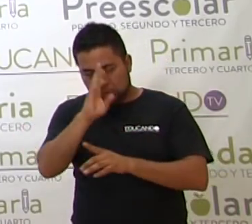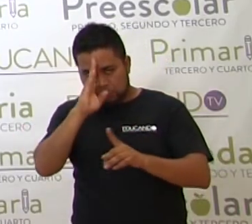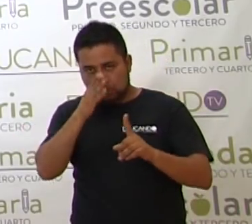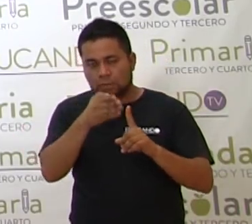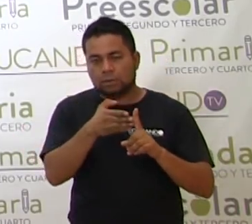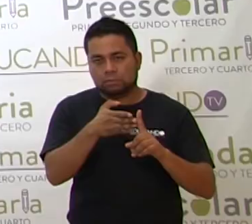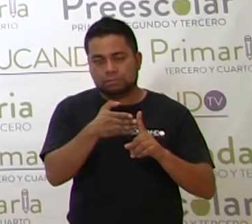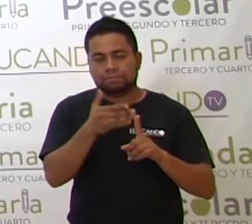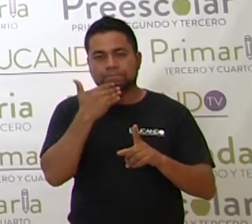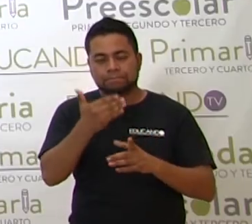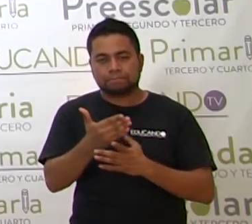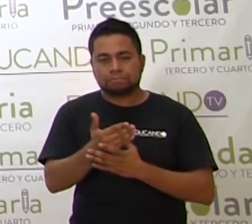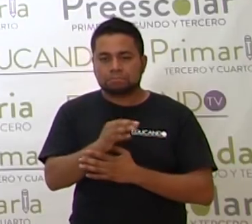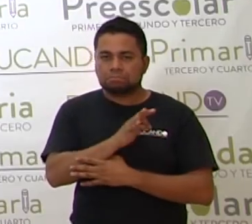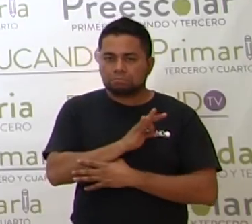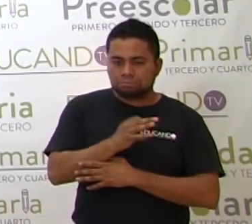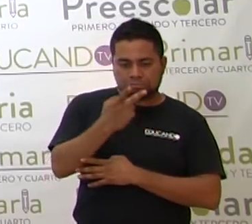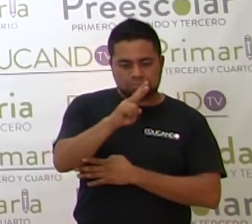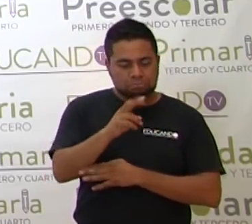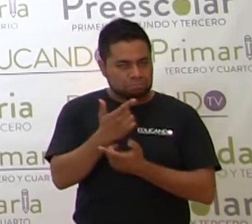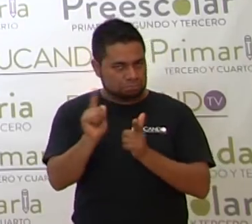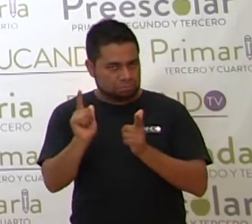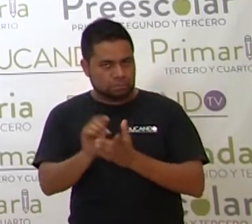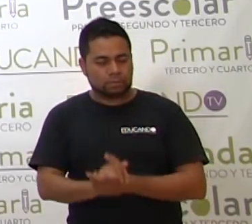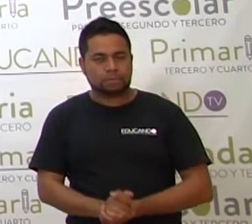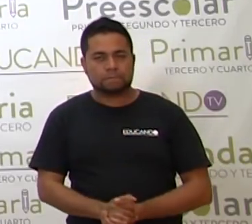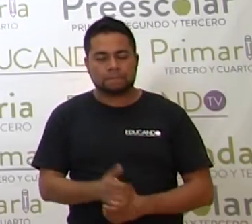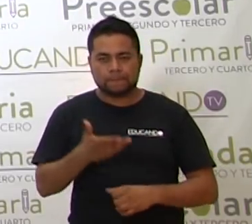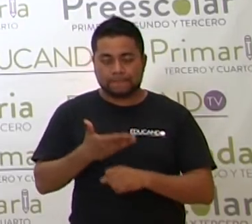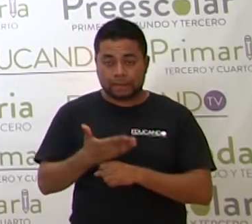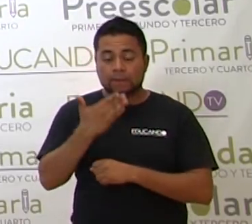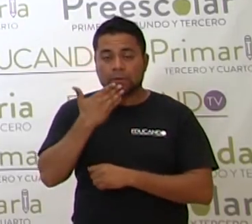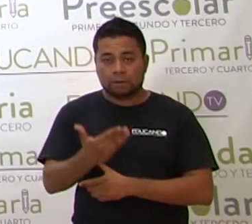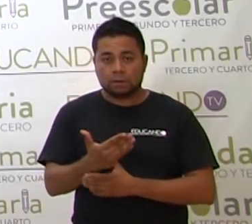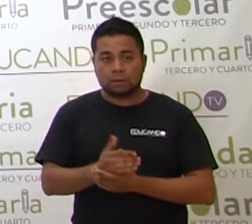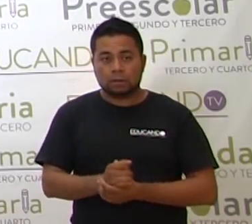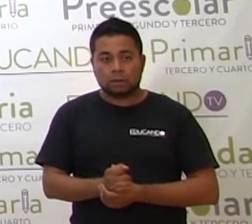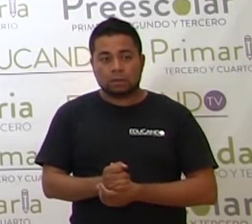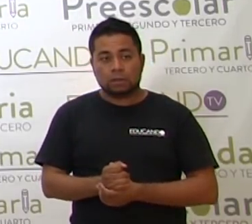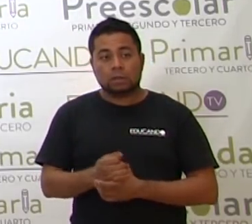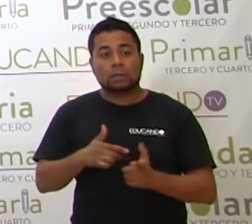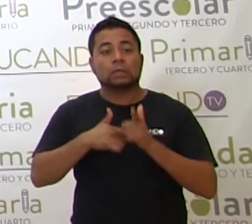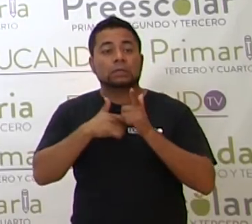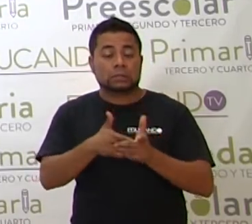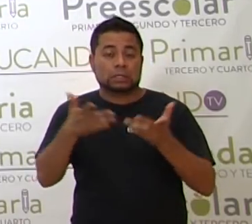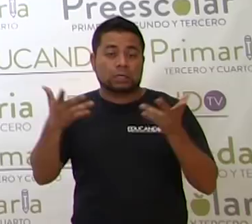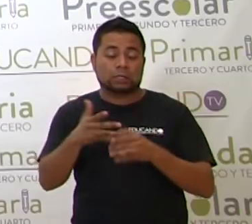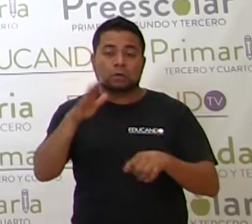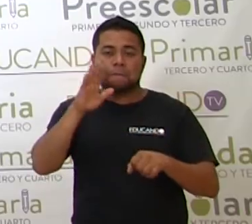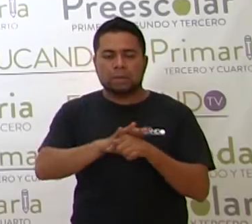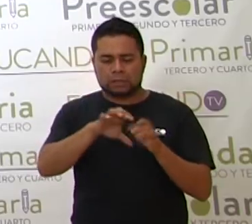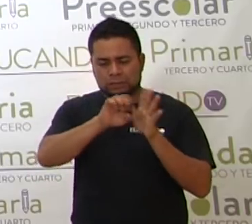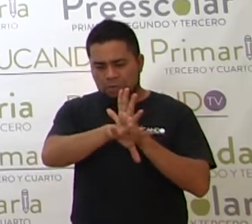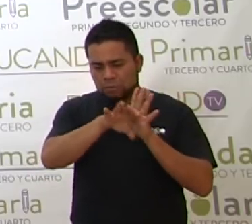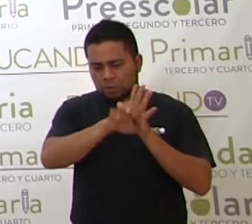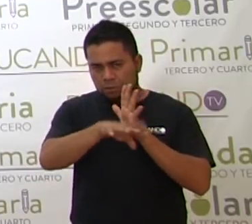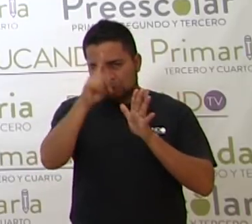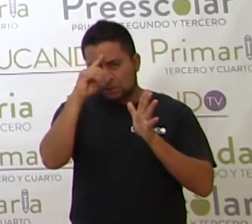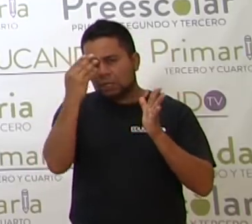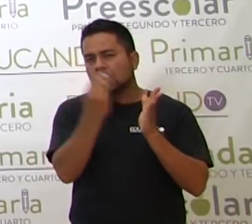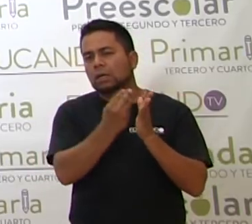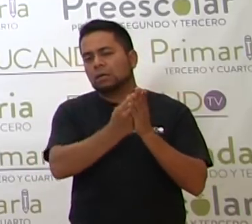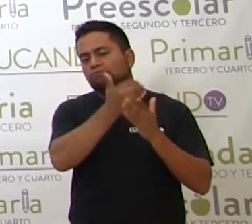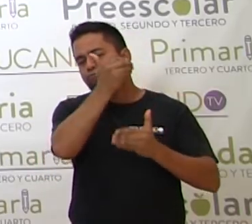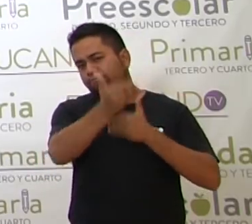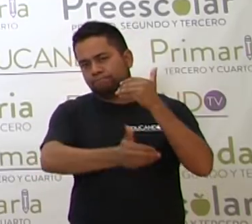objetiva. Bien, puede ser cualquiera de los dos. Muy bien, niños y niñas. Vamos a seguir realizando más ejemplos en nuestras próximas